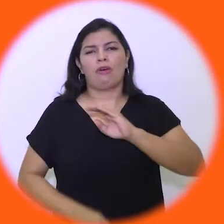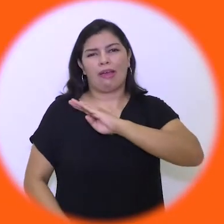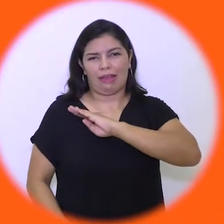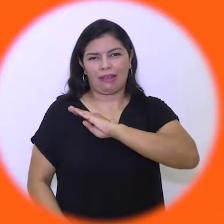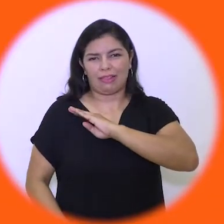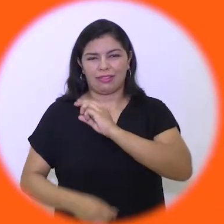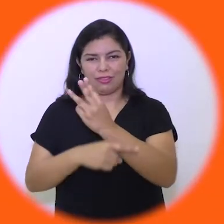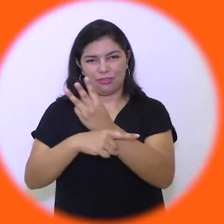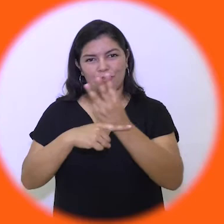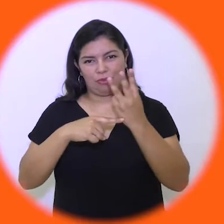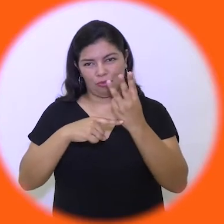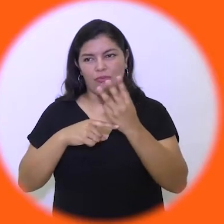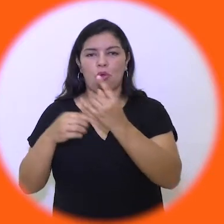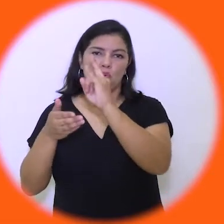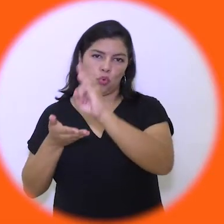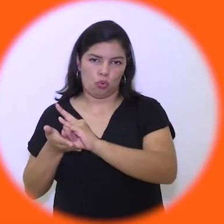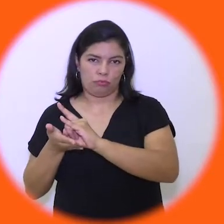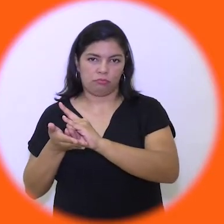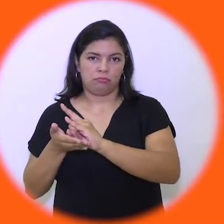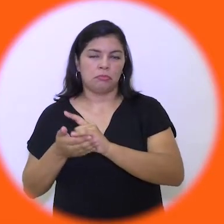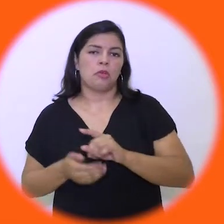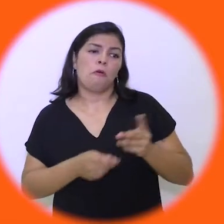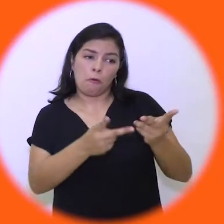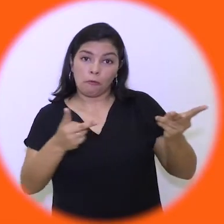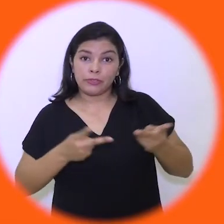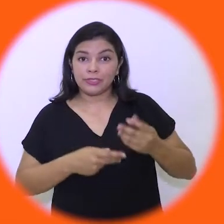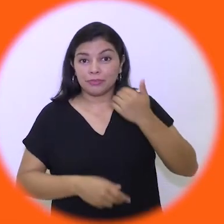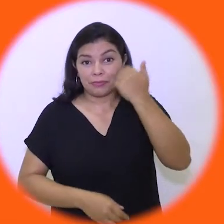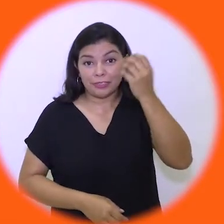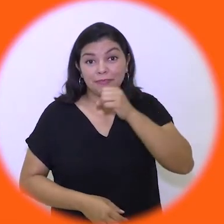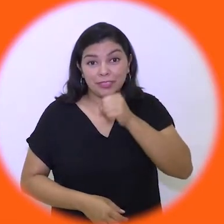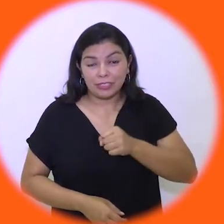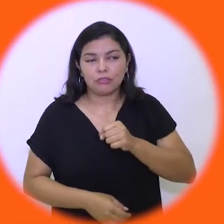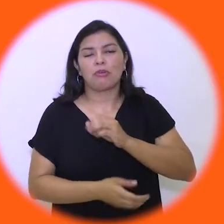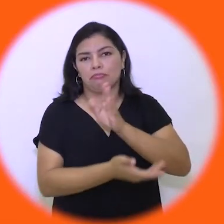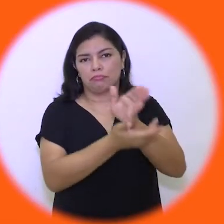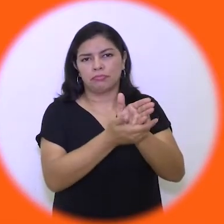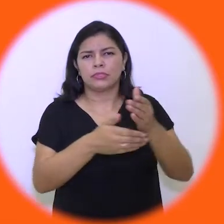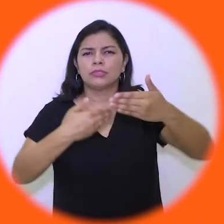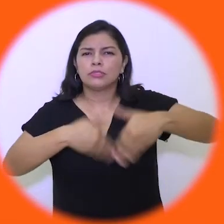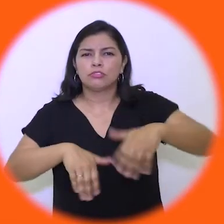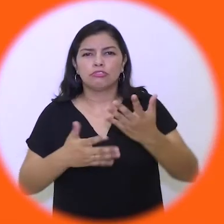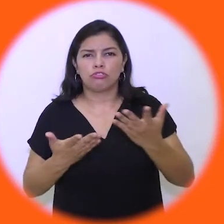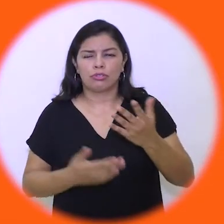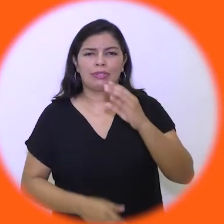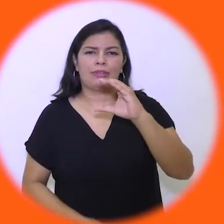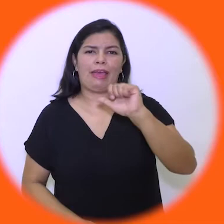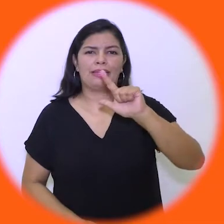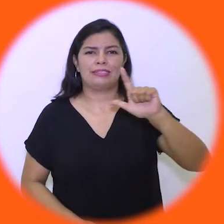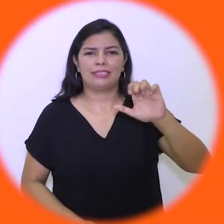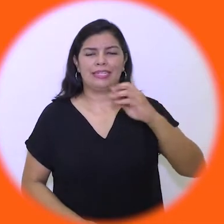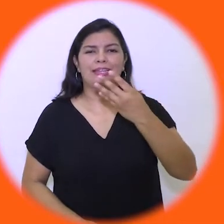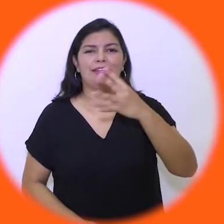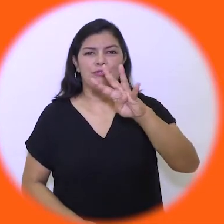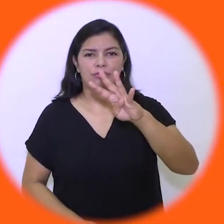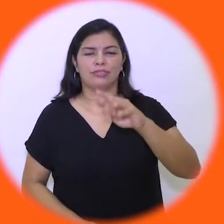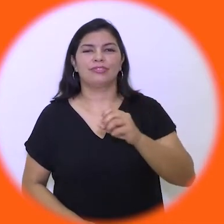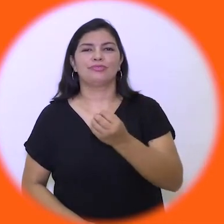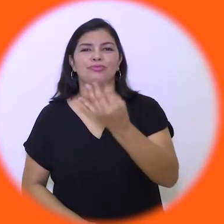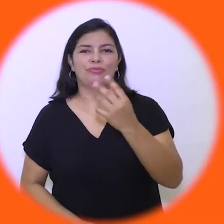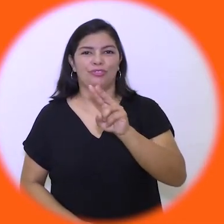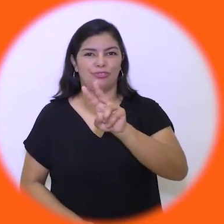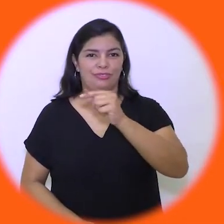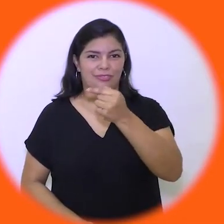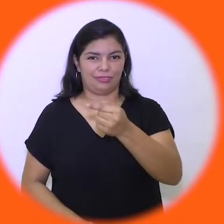Alcaldía Distrital o acercándote a las oficinas ubicadas en la calle 14, número 249, Centro Histórico.